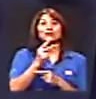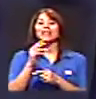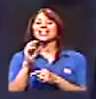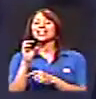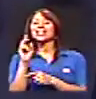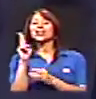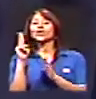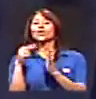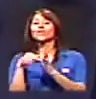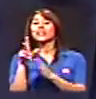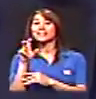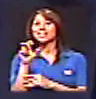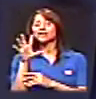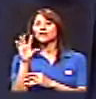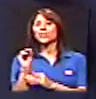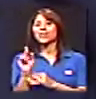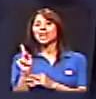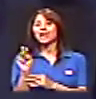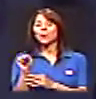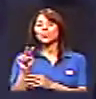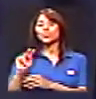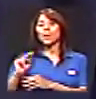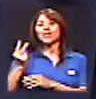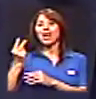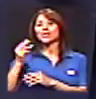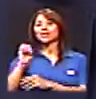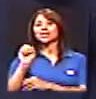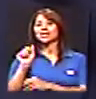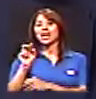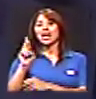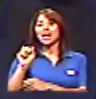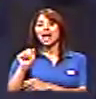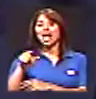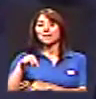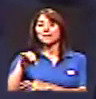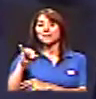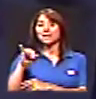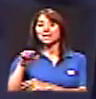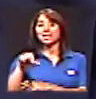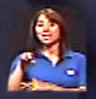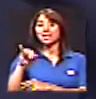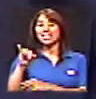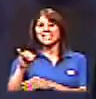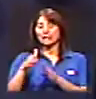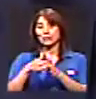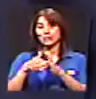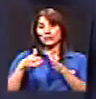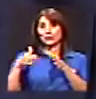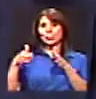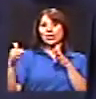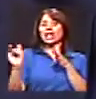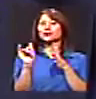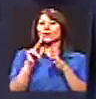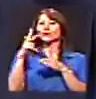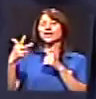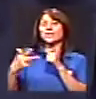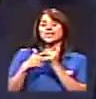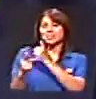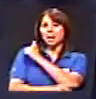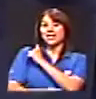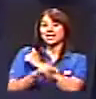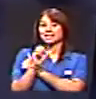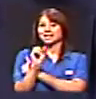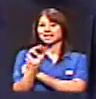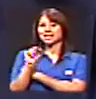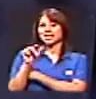2,350 kilómetros cuadrados. Sarapiquí es tres veces Singapur, para darle un ejemplo, usted que a lo mejor ha estado por allá. Entonces, realmente